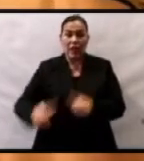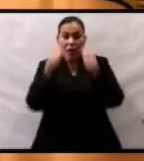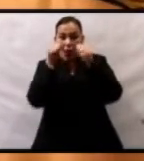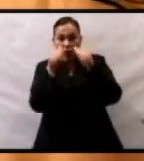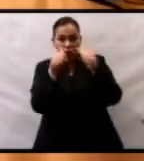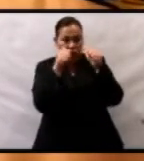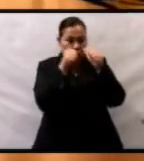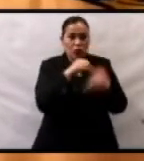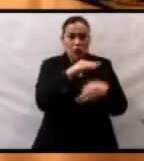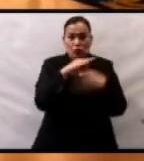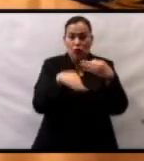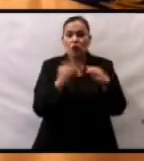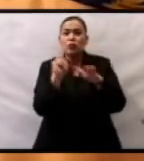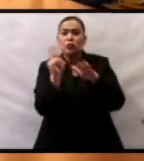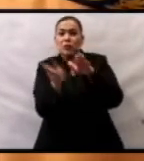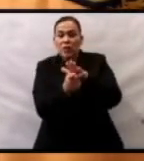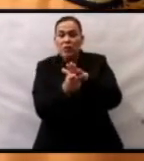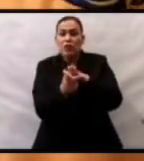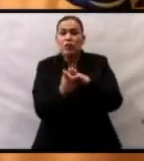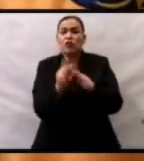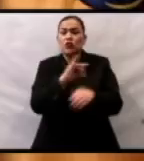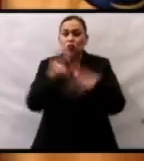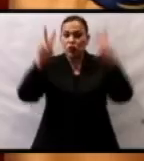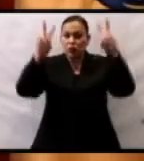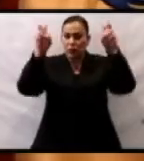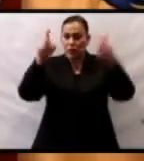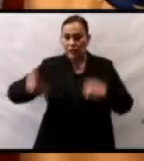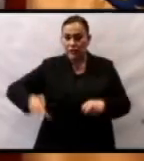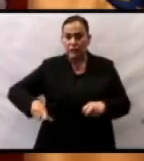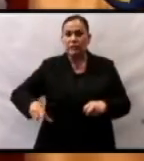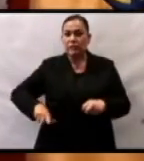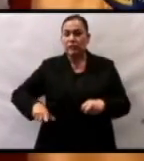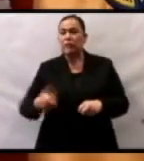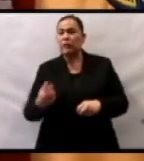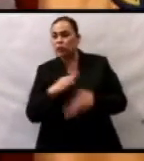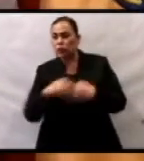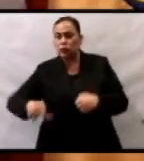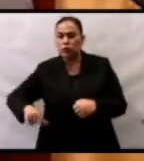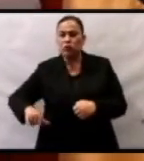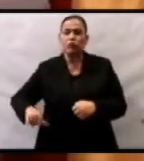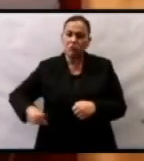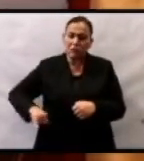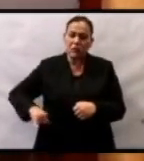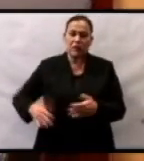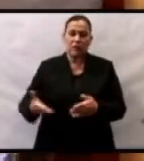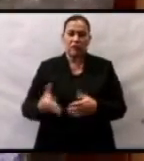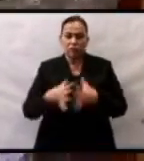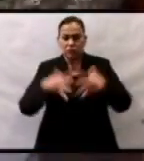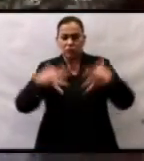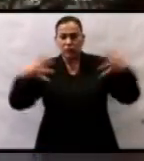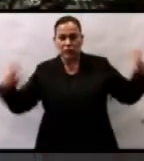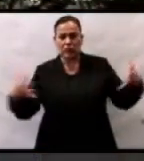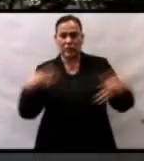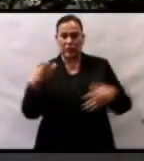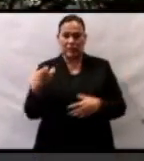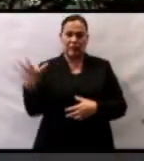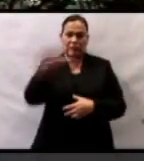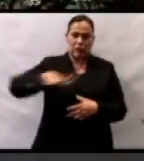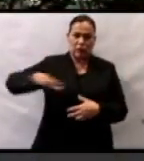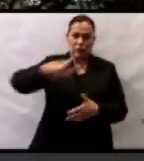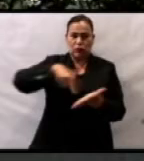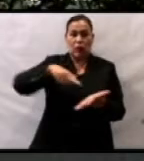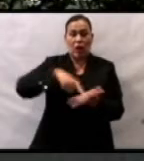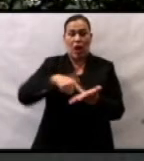de los temas que a todos nos interesan: hacer crecer a Tepatitlán. Hace 3 años iniciamos